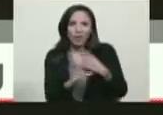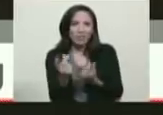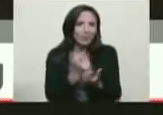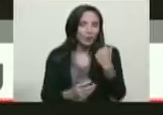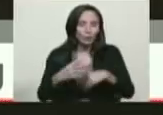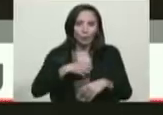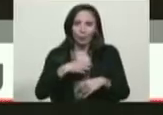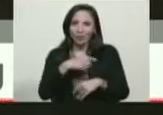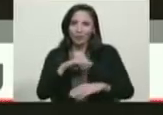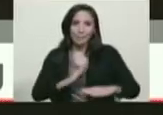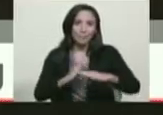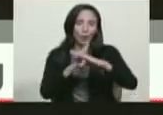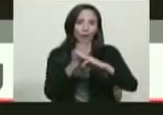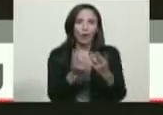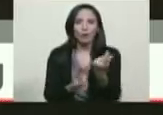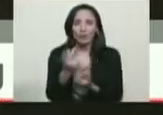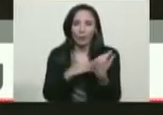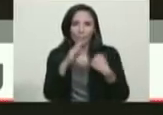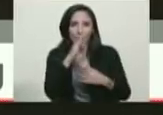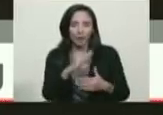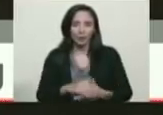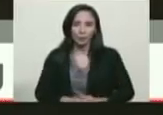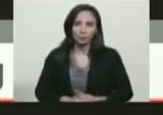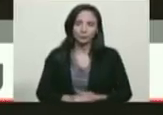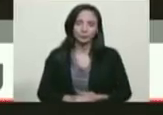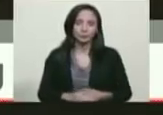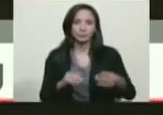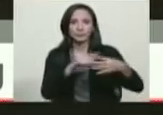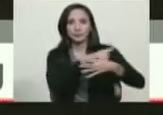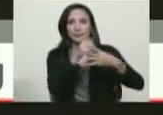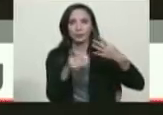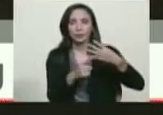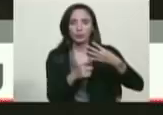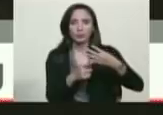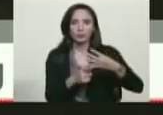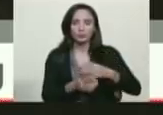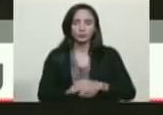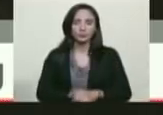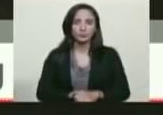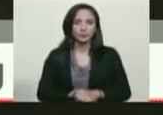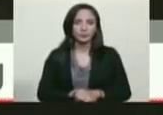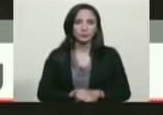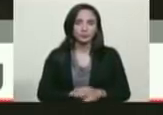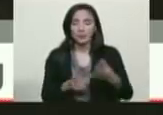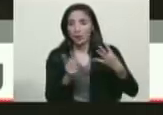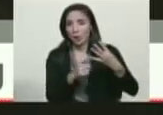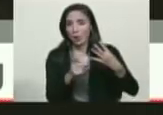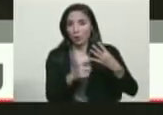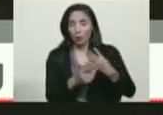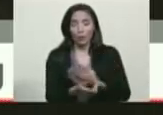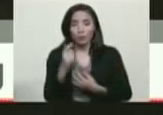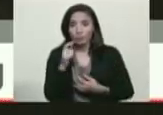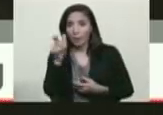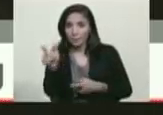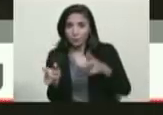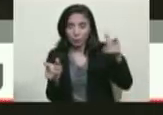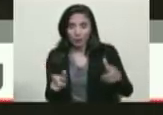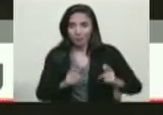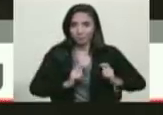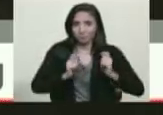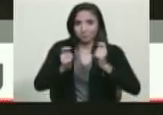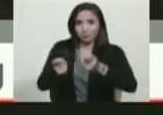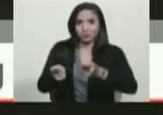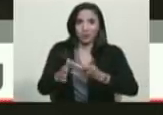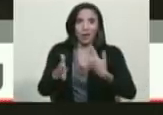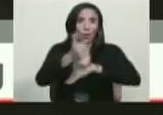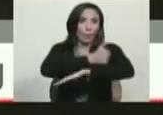el territorio venezolano de los prenombrados ciudadanos. Cuarto, en razón de que las personas designadas